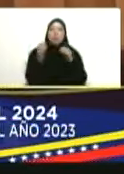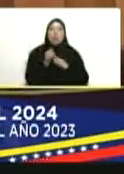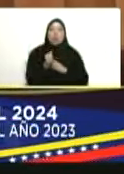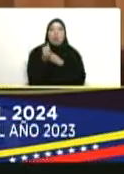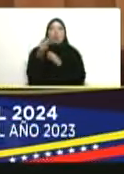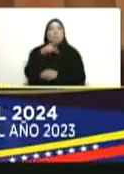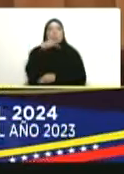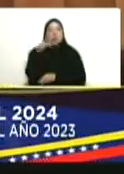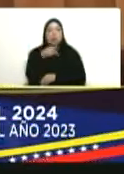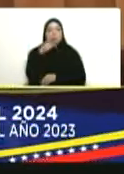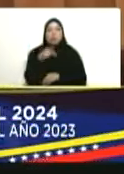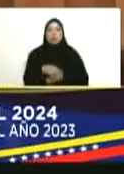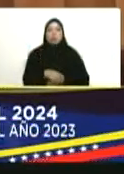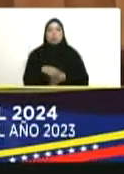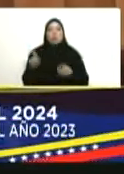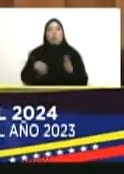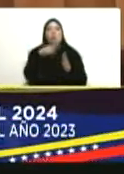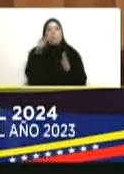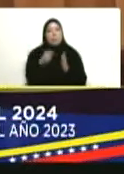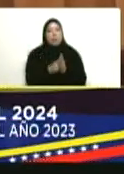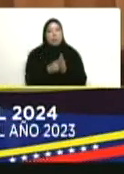político completo,